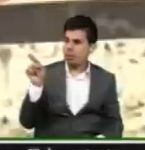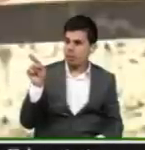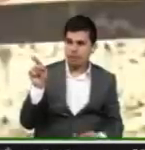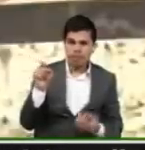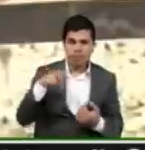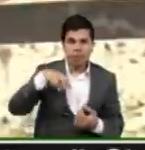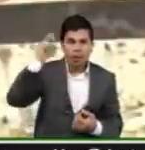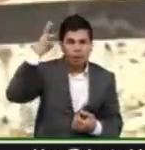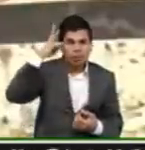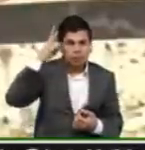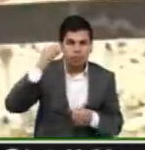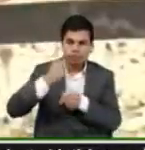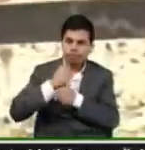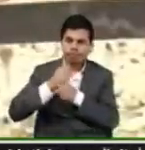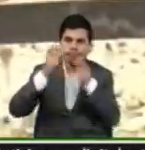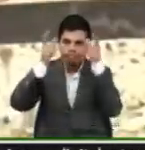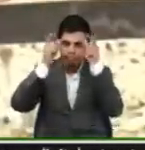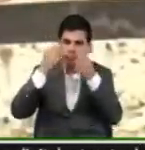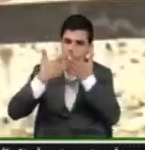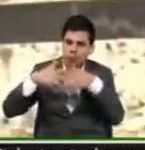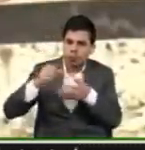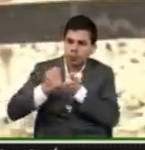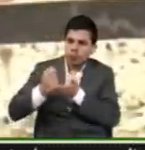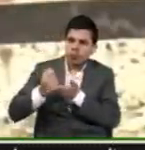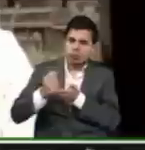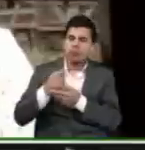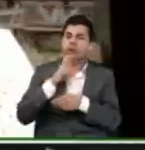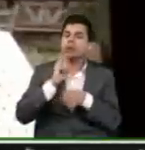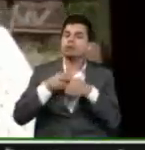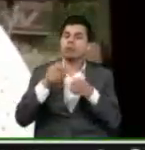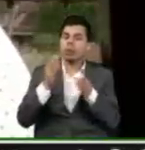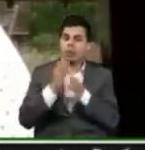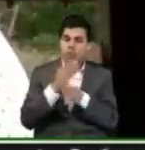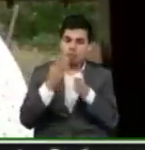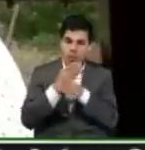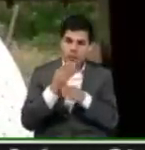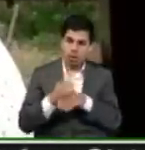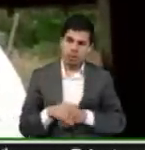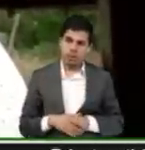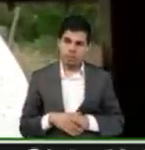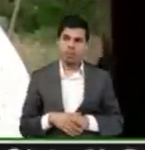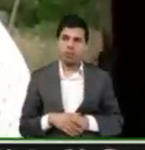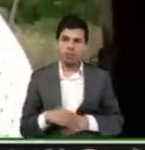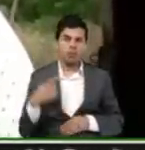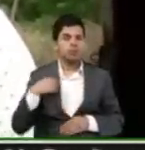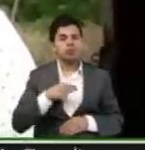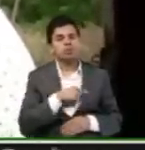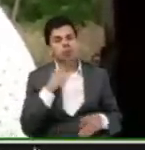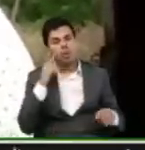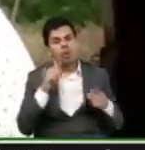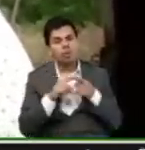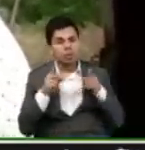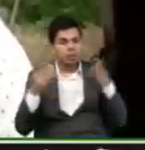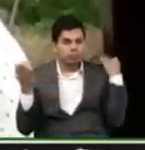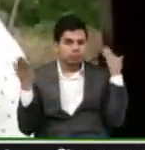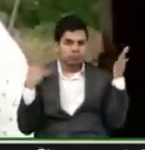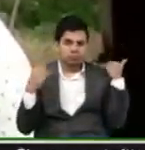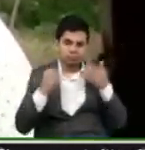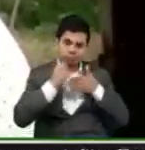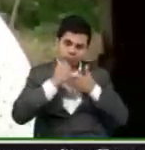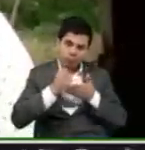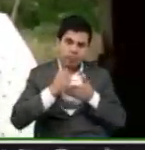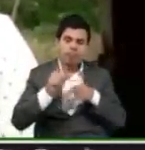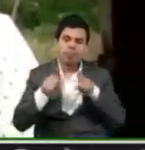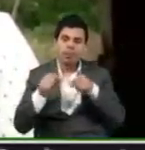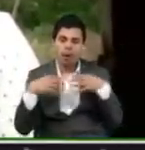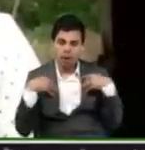Santander, quien se encuentra en una delicada situación. Sí, nosotros lo que buscamos es llegar a los campesinos que tengan menos de